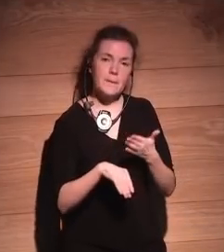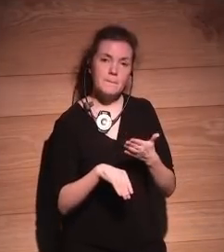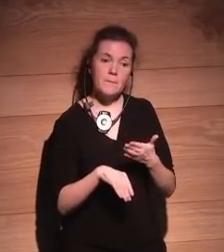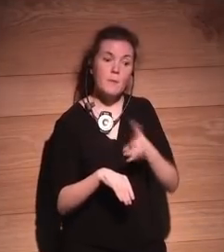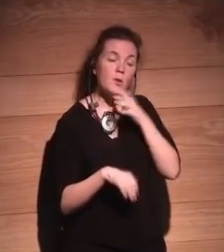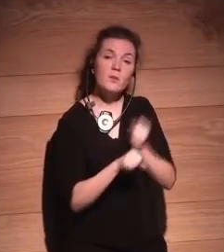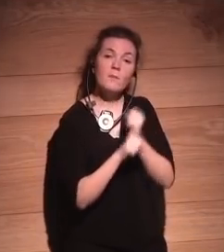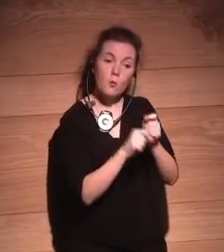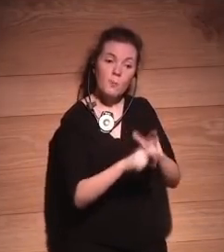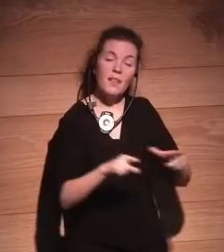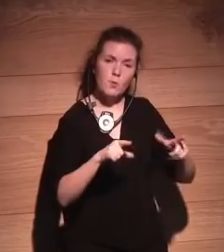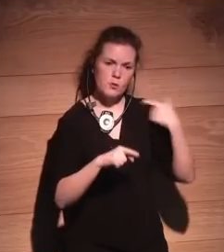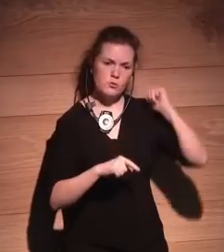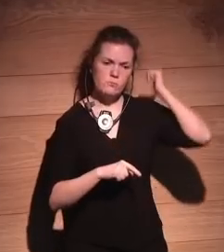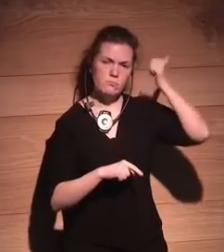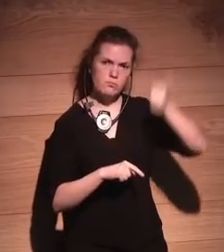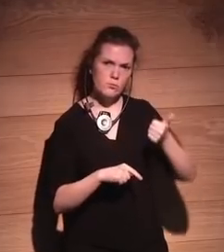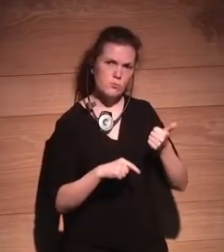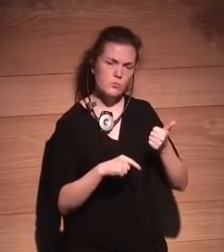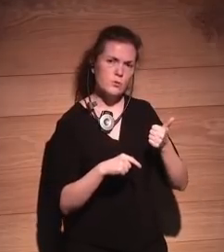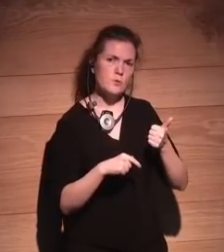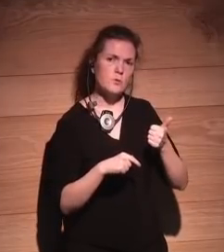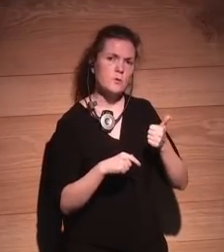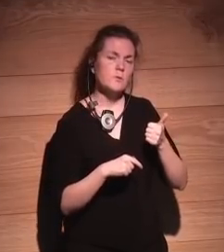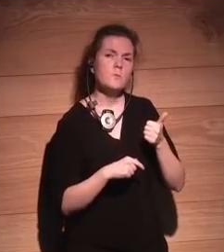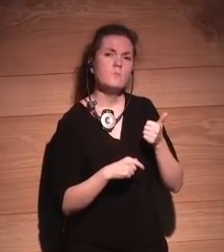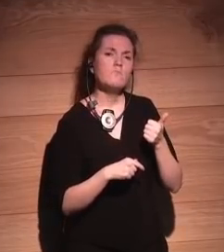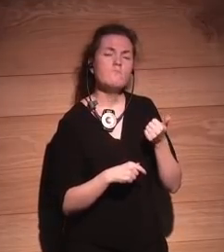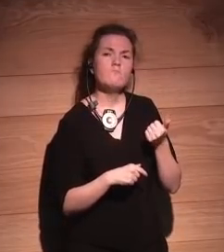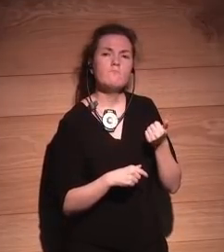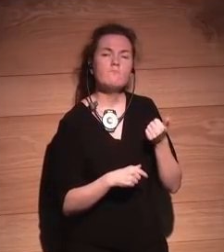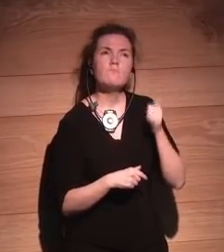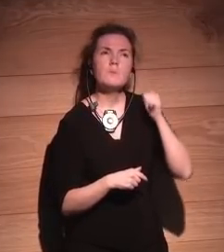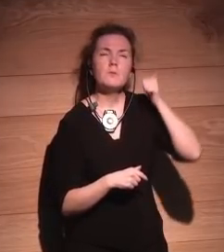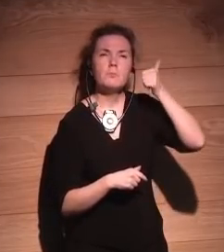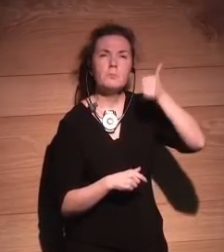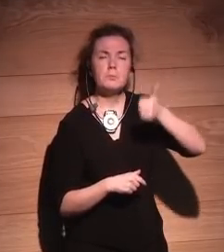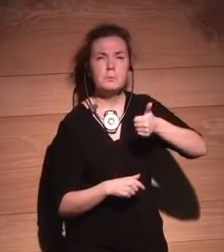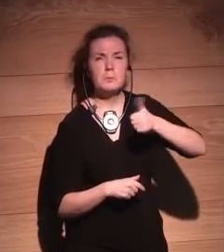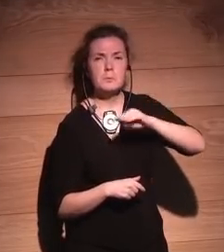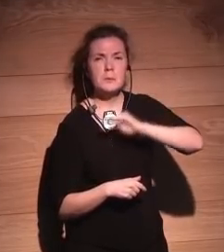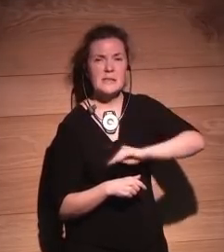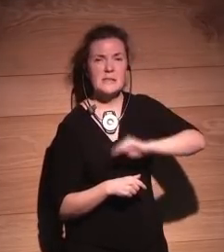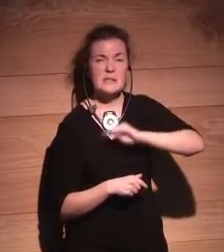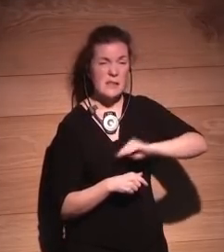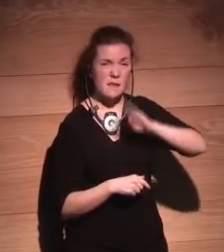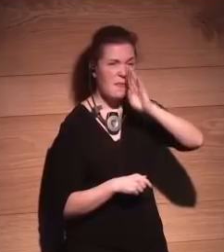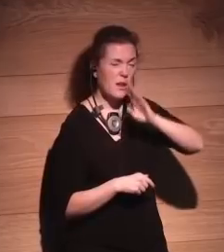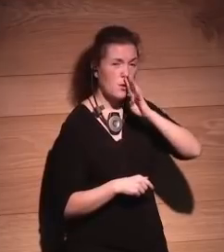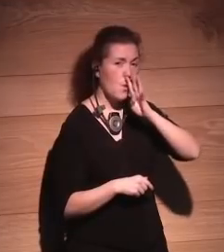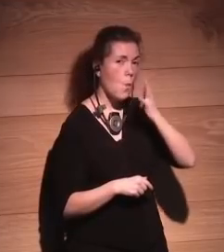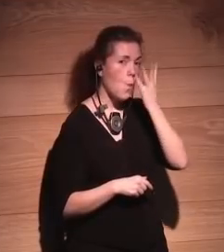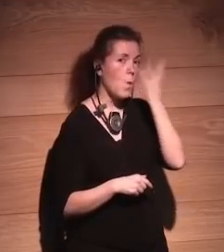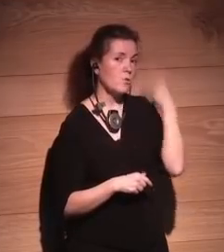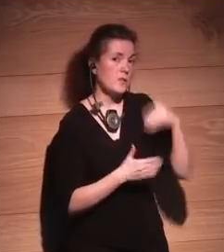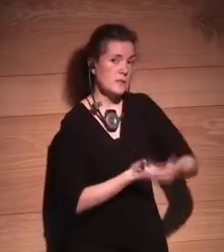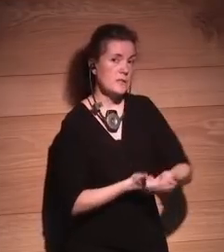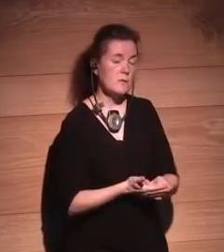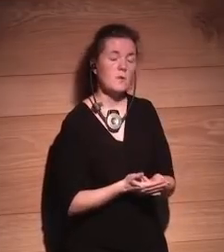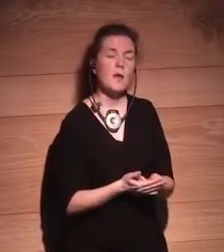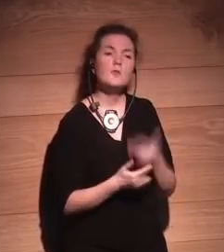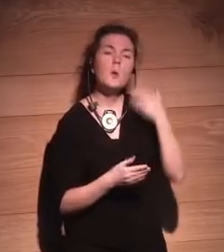con las plataformas, y yo llevo trabajando con ellos de manera pues bastante directa en los últimos 4 años, y